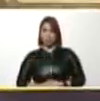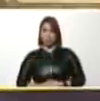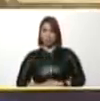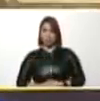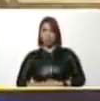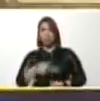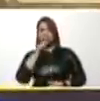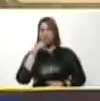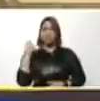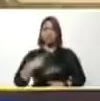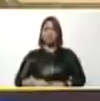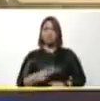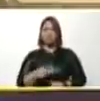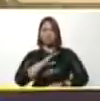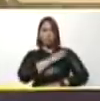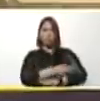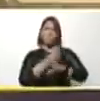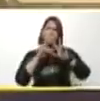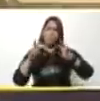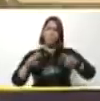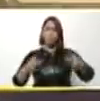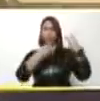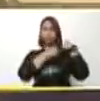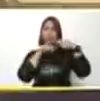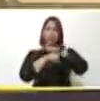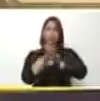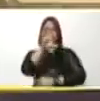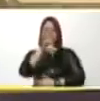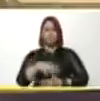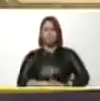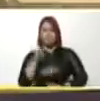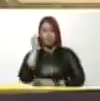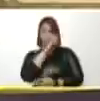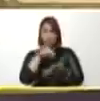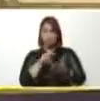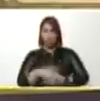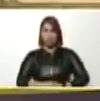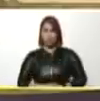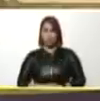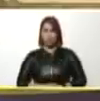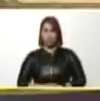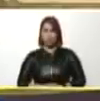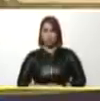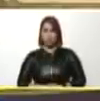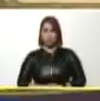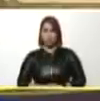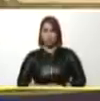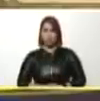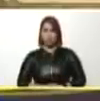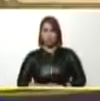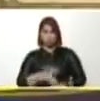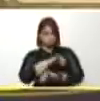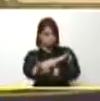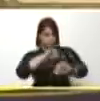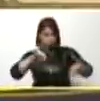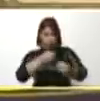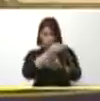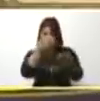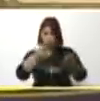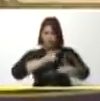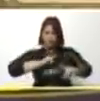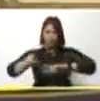¿Quién tiene el poder investigativo dentro de la nación? La Asamblea Nacional. Y una vez que ustedes